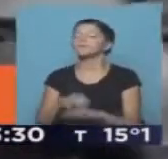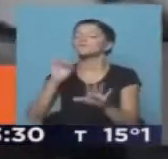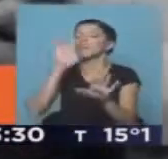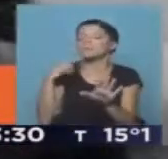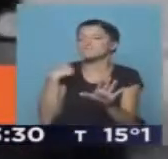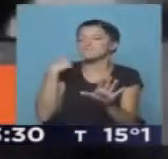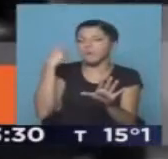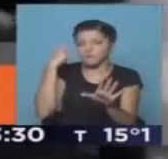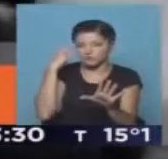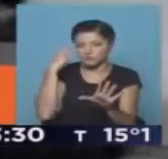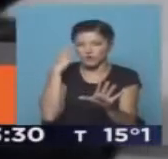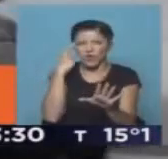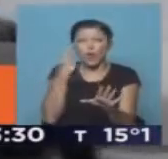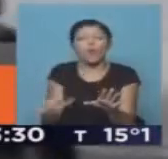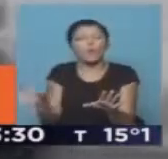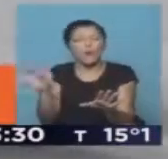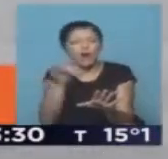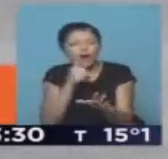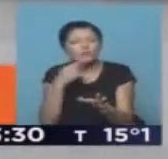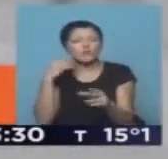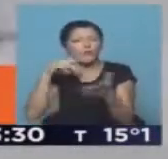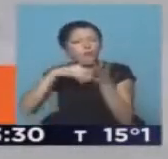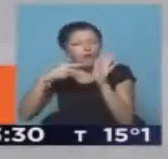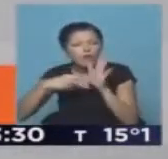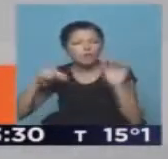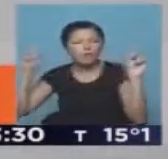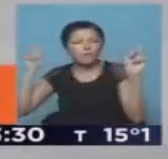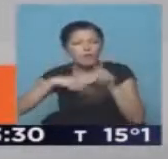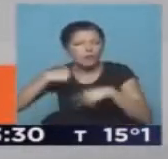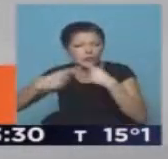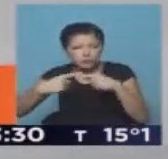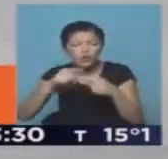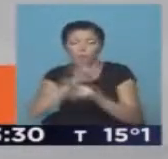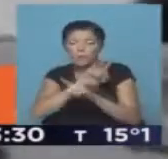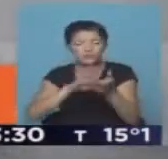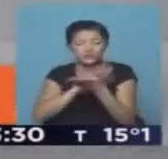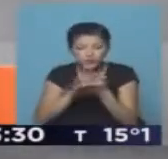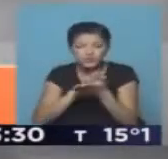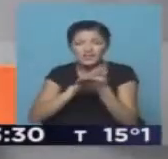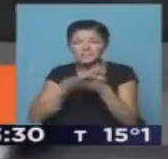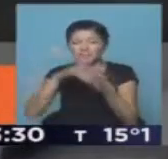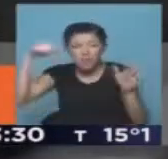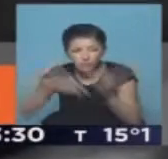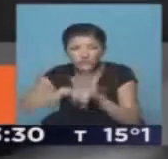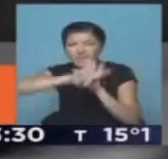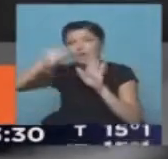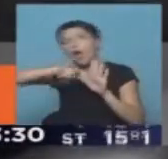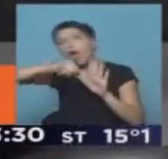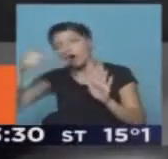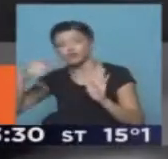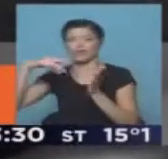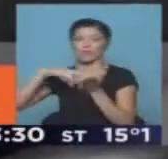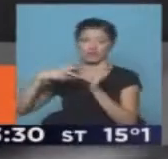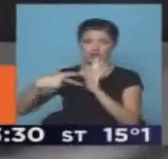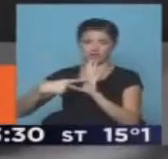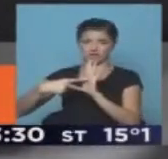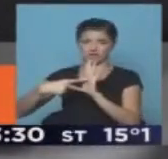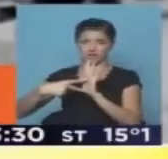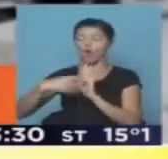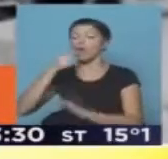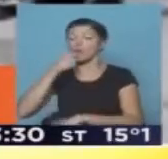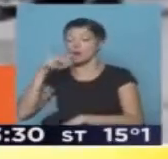reflexión de cuántos conflictos se van generando y el dejarse abierto generan otro tipo de conflictos que en el tiempo la zona de